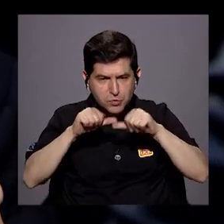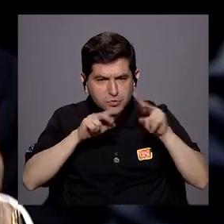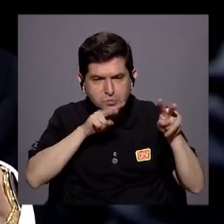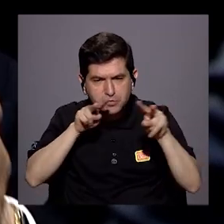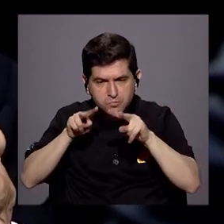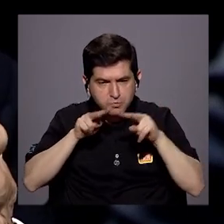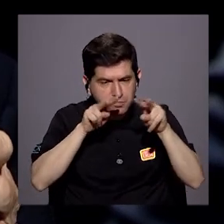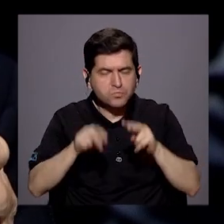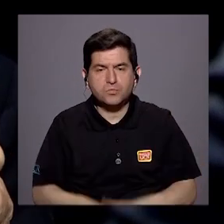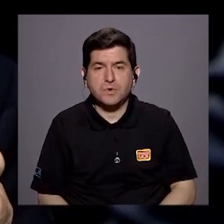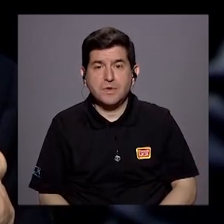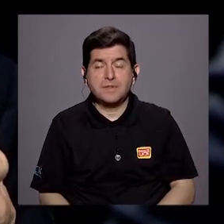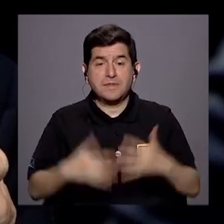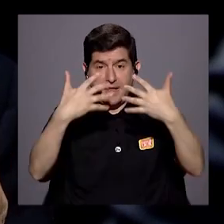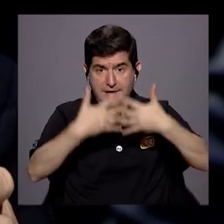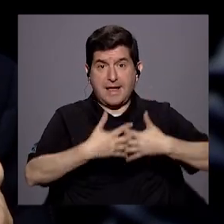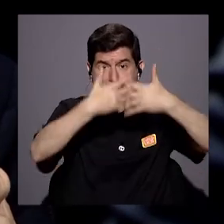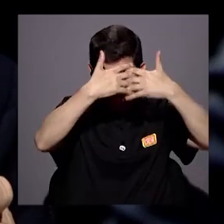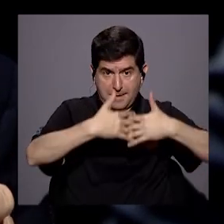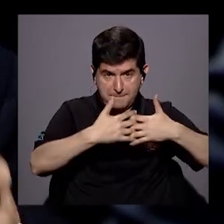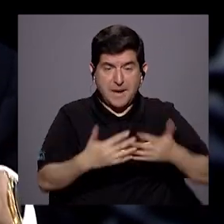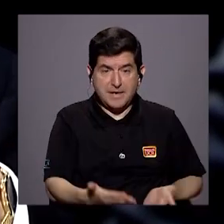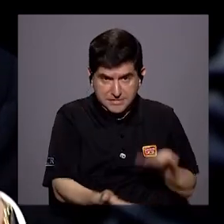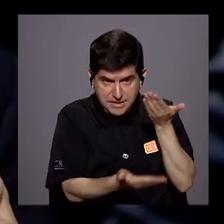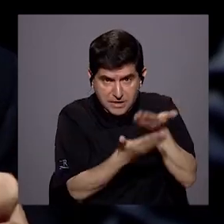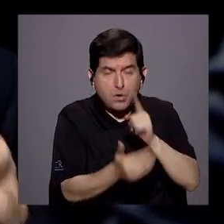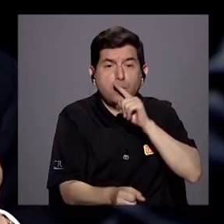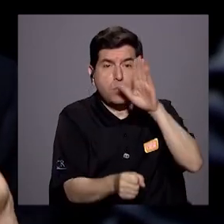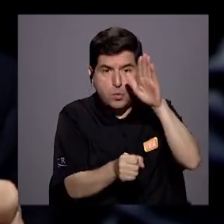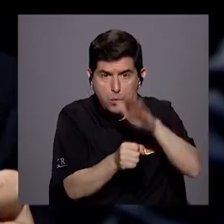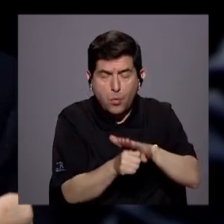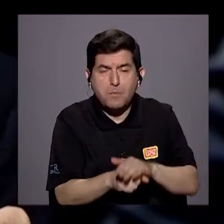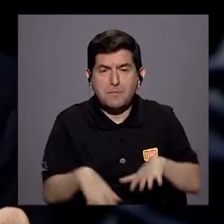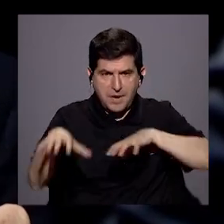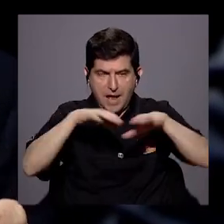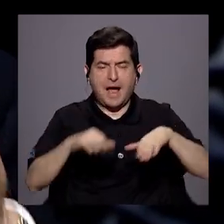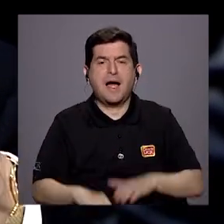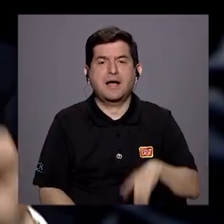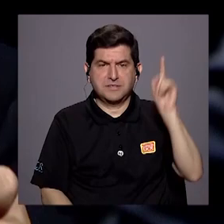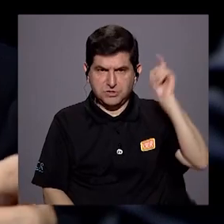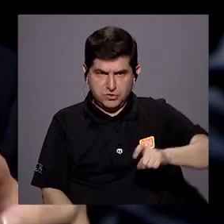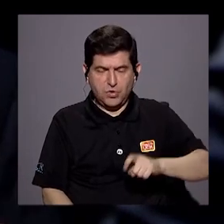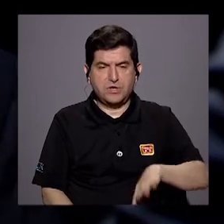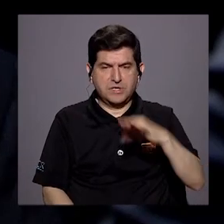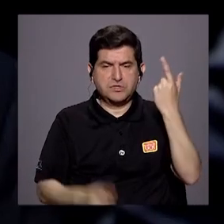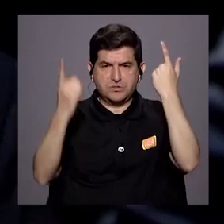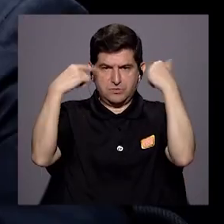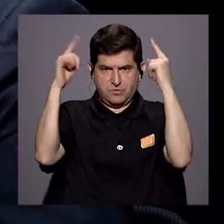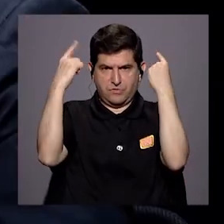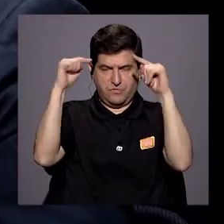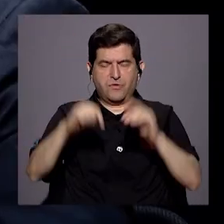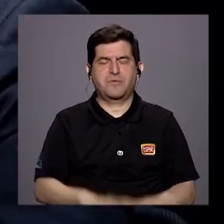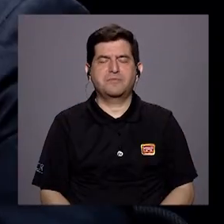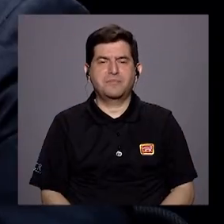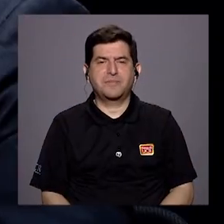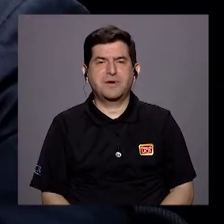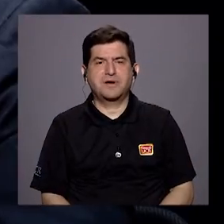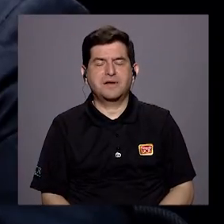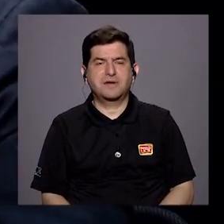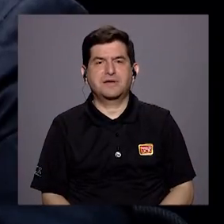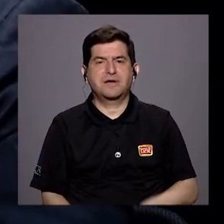asegurarse de que el concesión el concesionario ejecute las tareas ya que está obligado de forma muy difícil si se